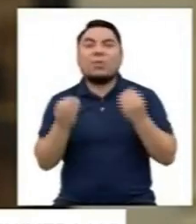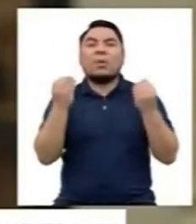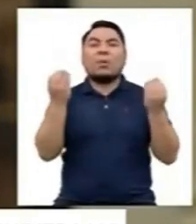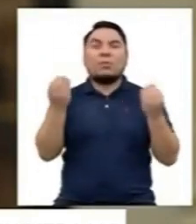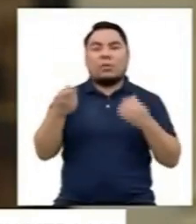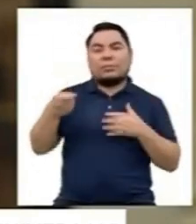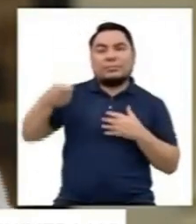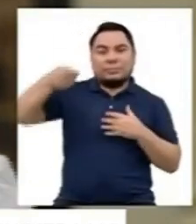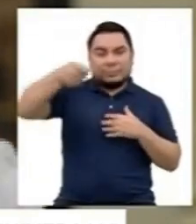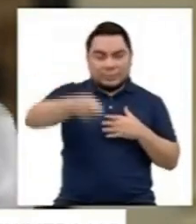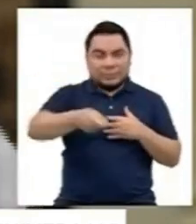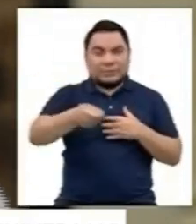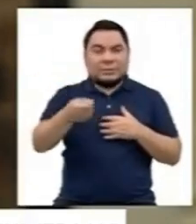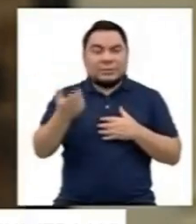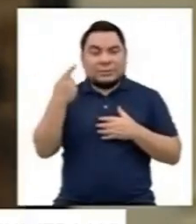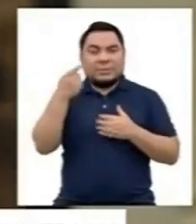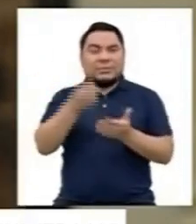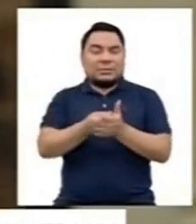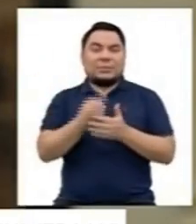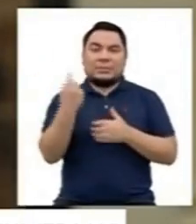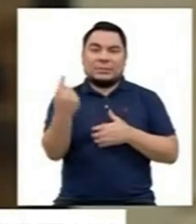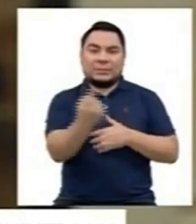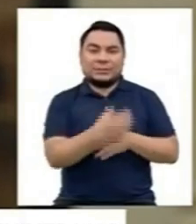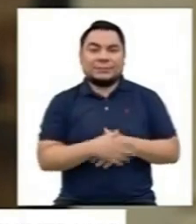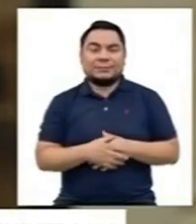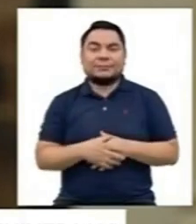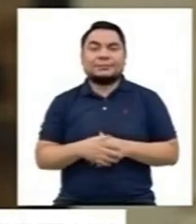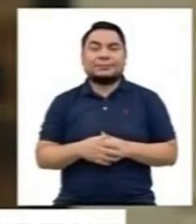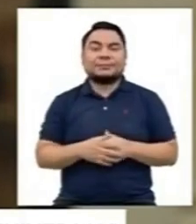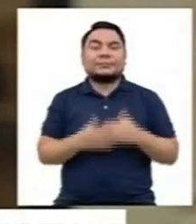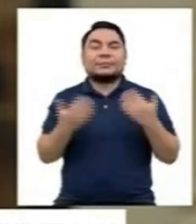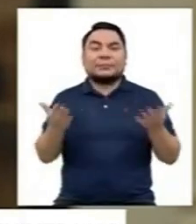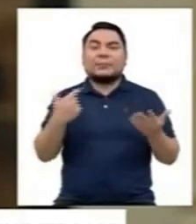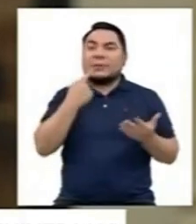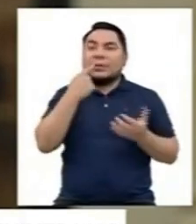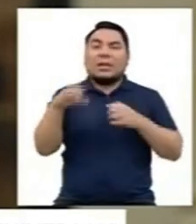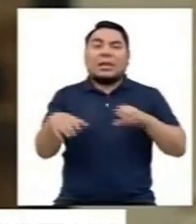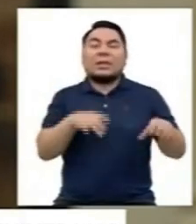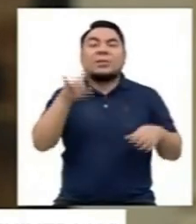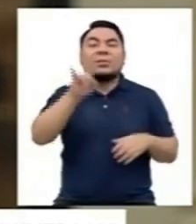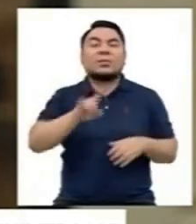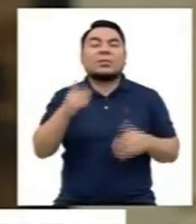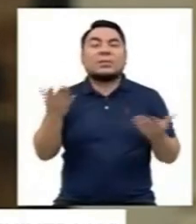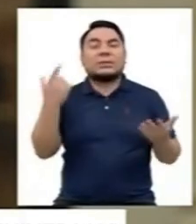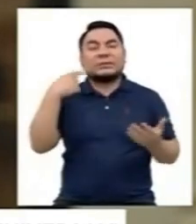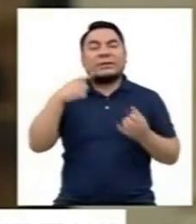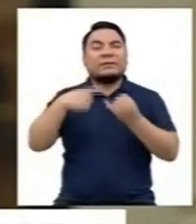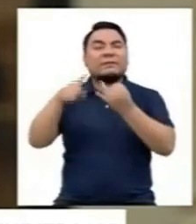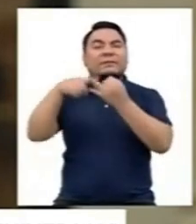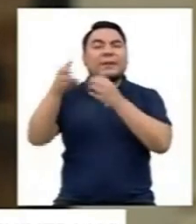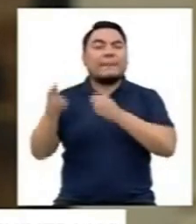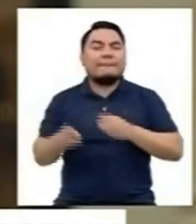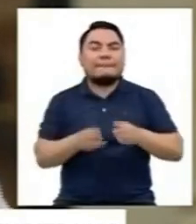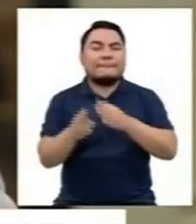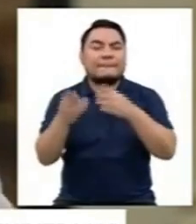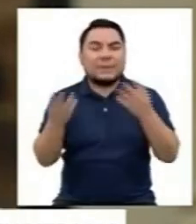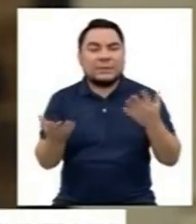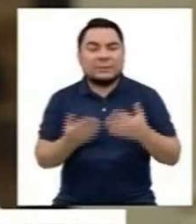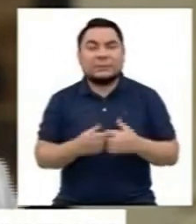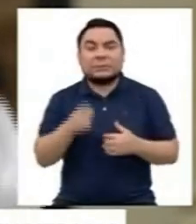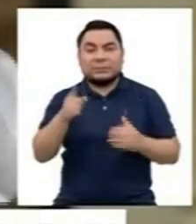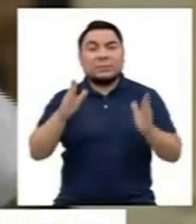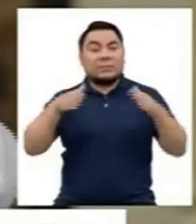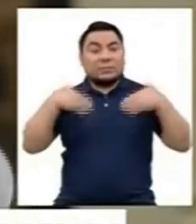resumen que estamos haciendo sobre el concepto de vacunas. Espero que les haya servido mucho y ver el panorama que se viene en adelante. No es